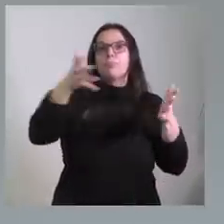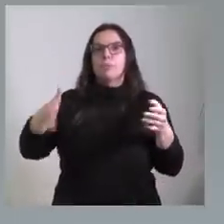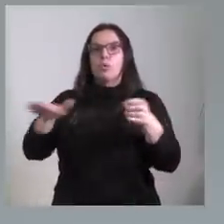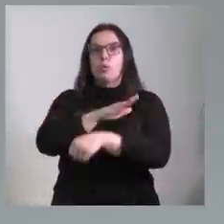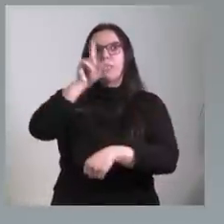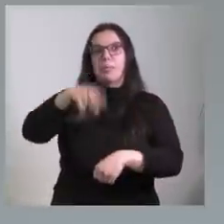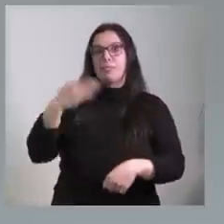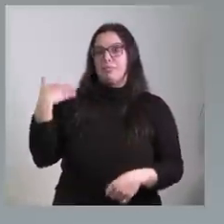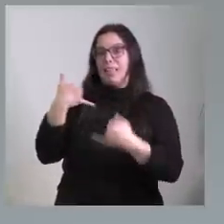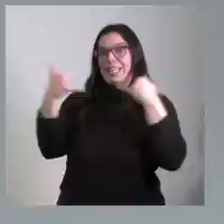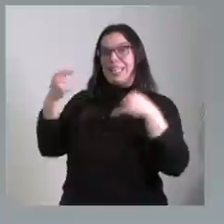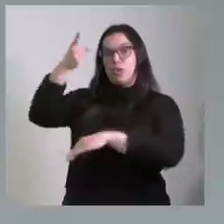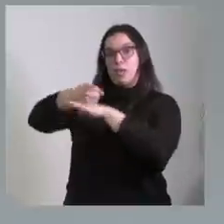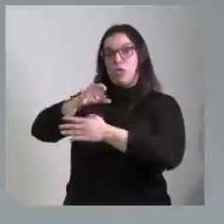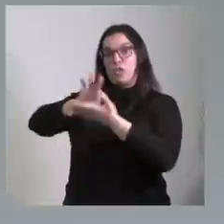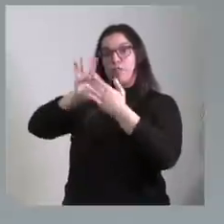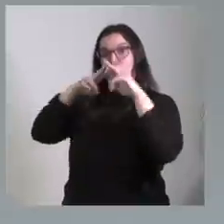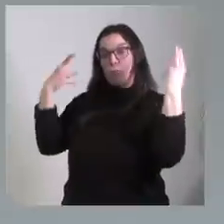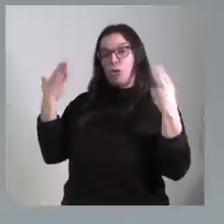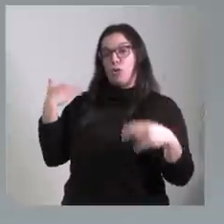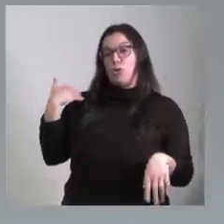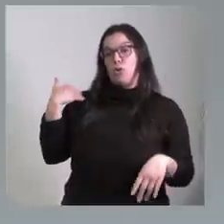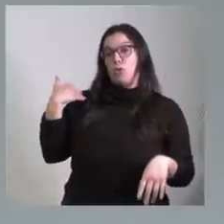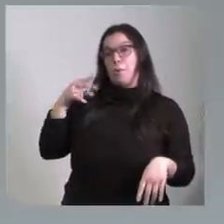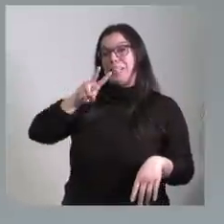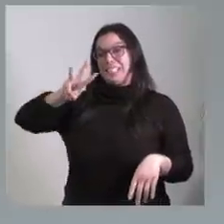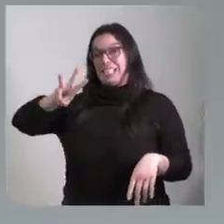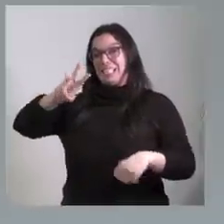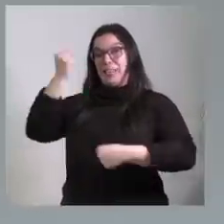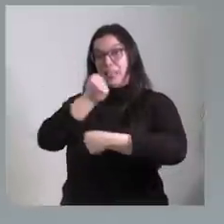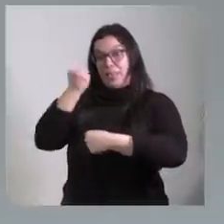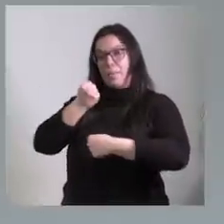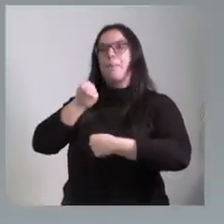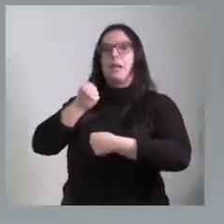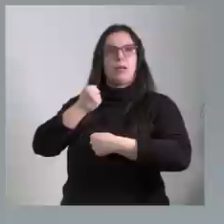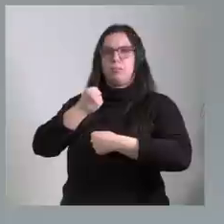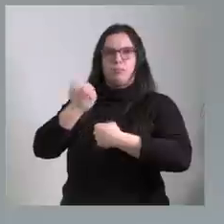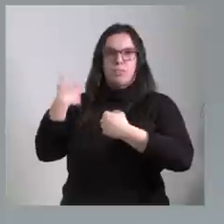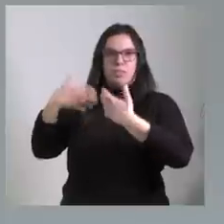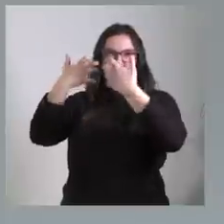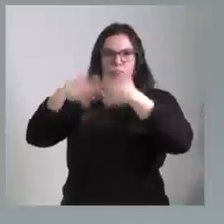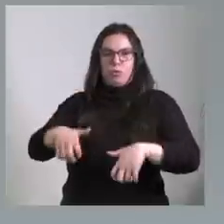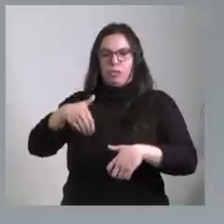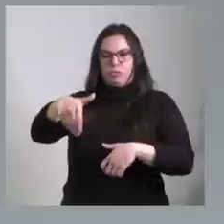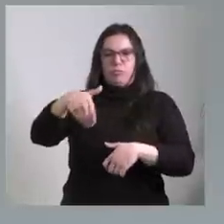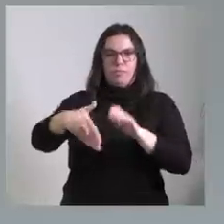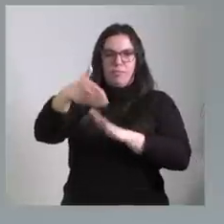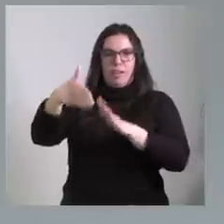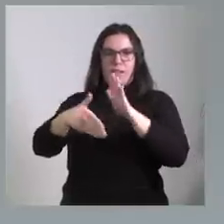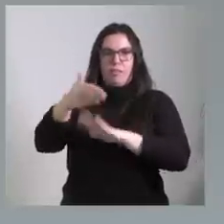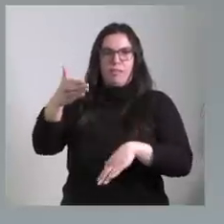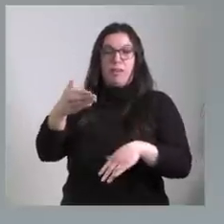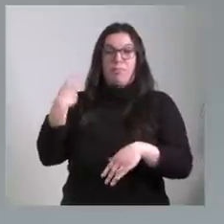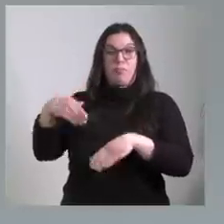fueron declaradas como líneas de obligación de servicio público el día 23 de diciembre O 22 de diciembre por parte del Consejo de